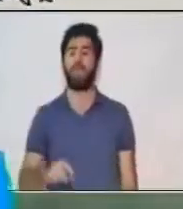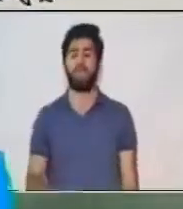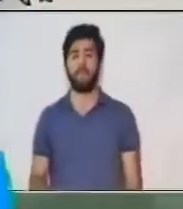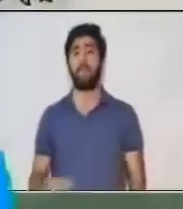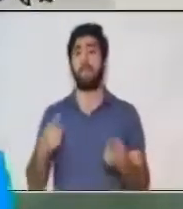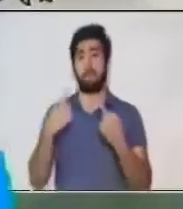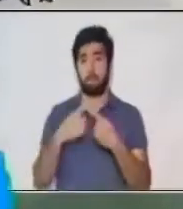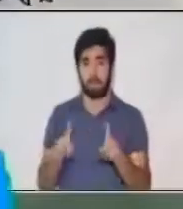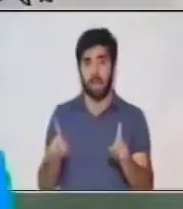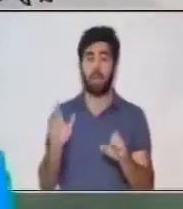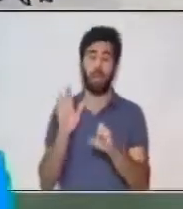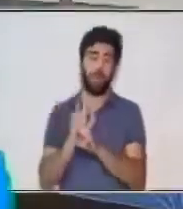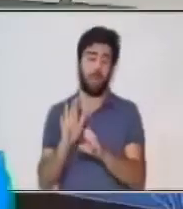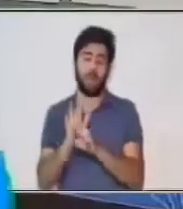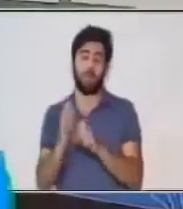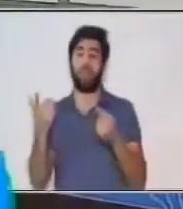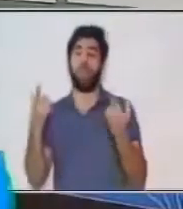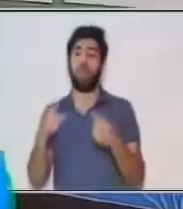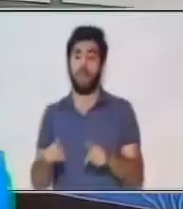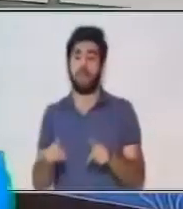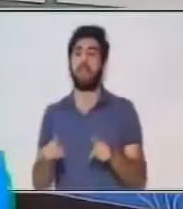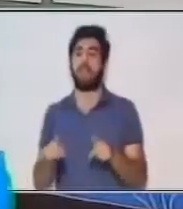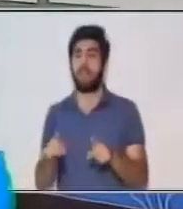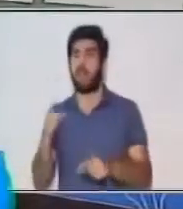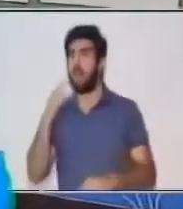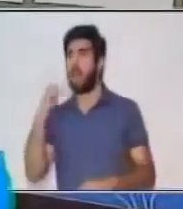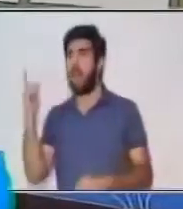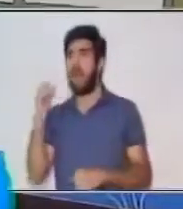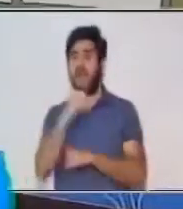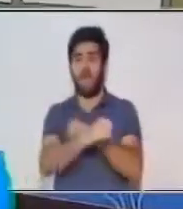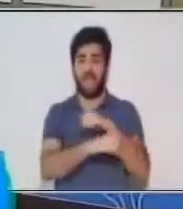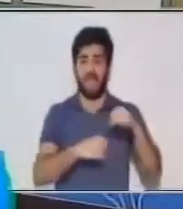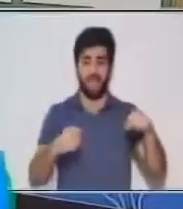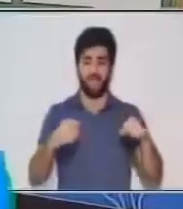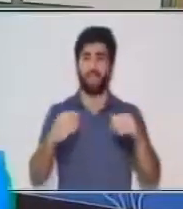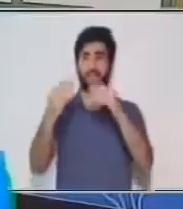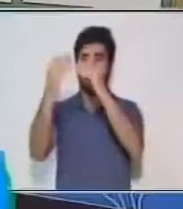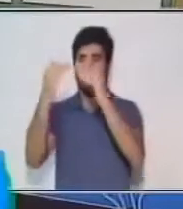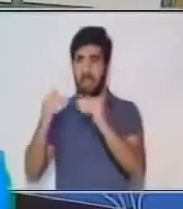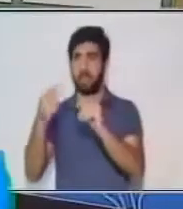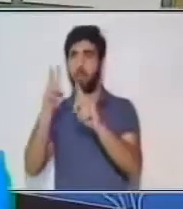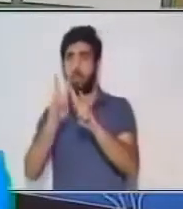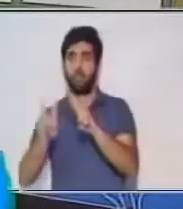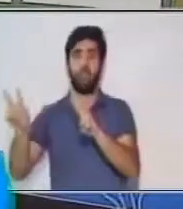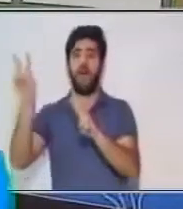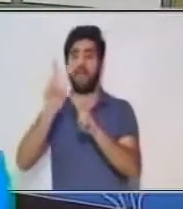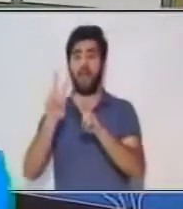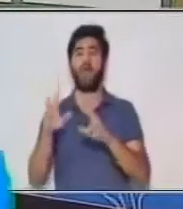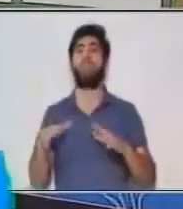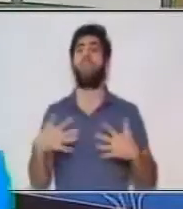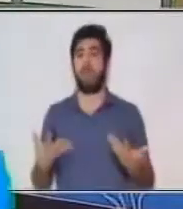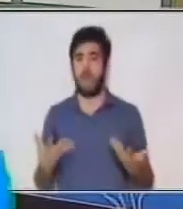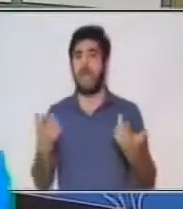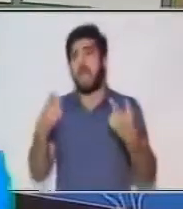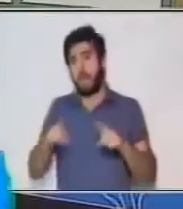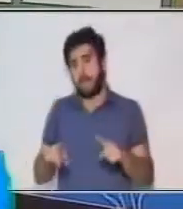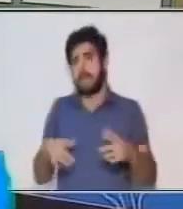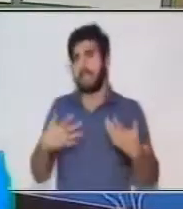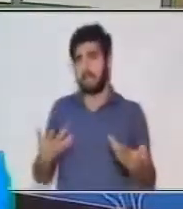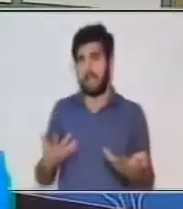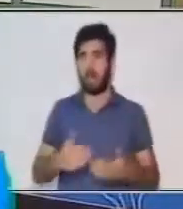pasa cuando la función es cuadrática? ¿Qué pasa cuando la función es